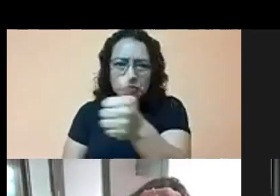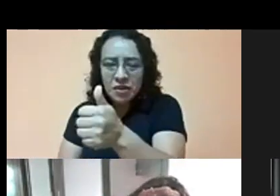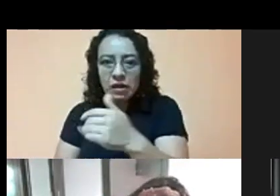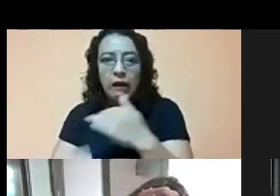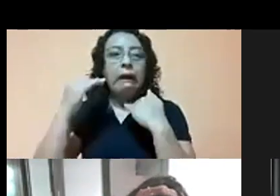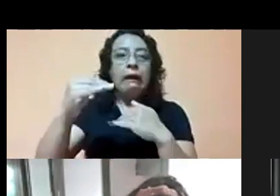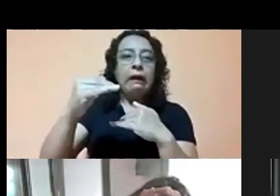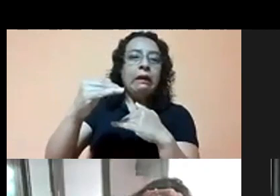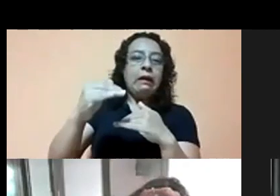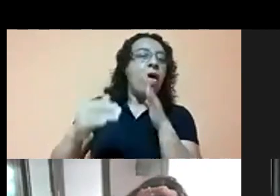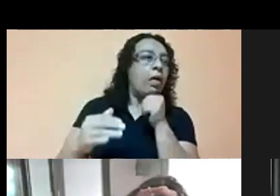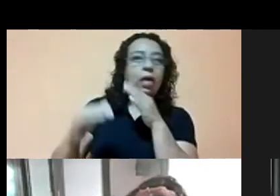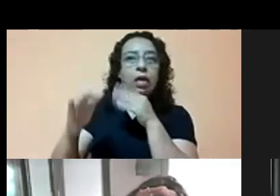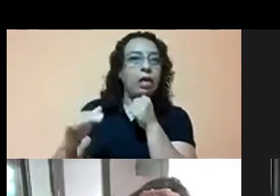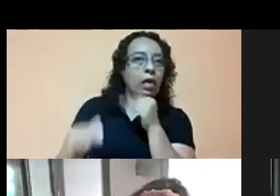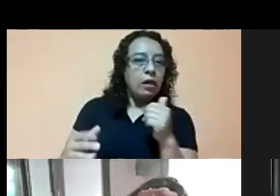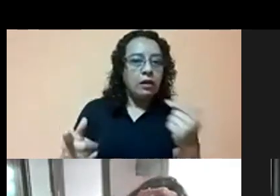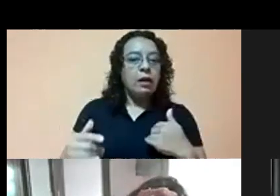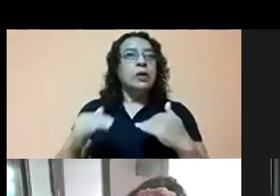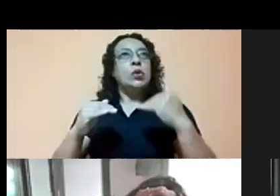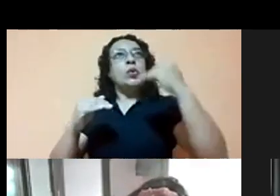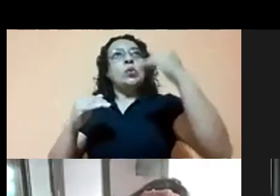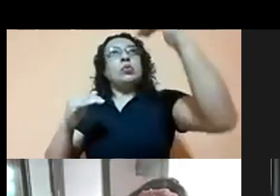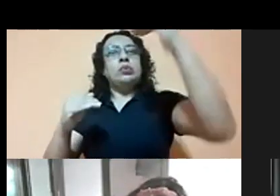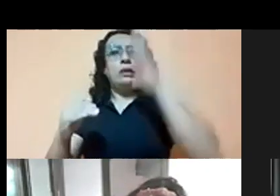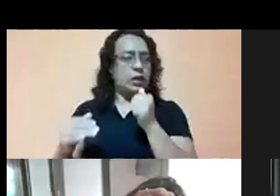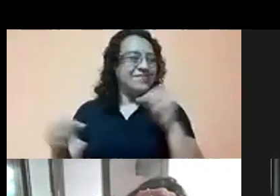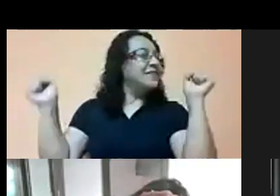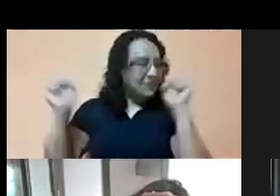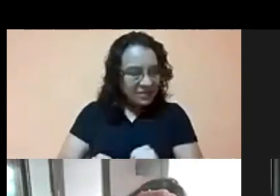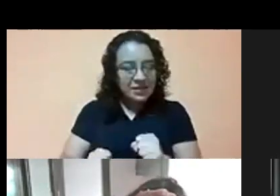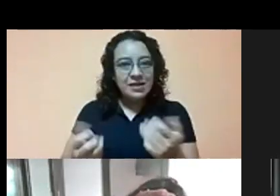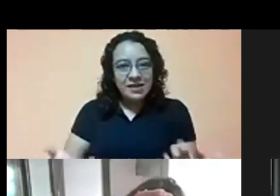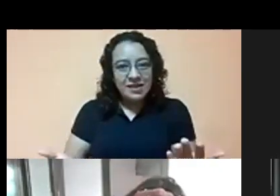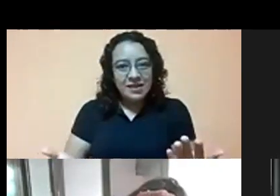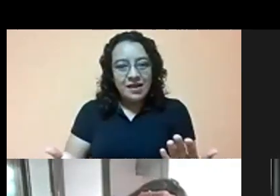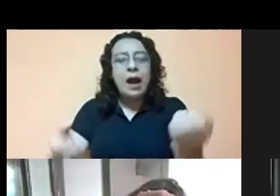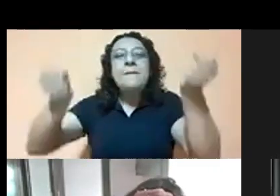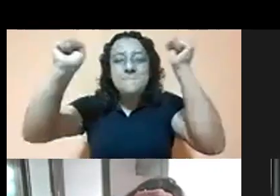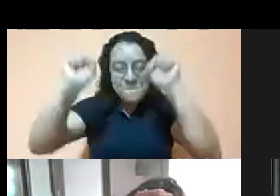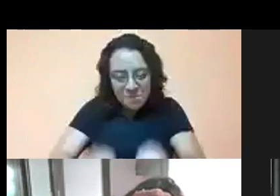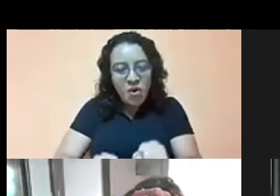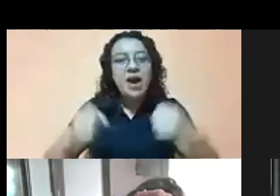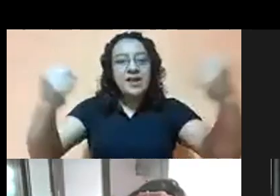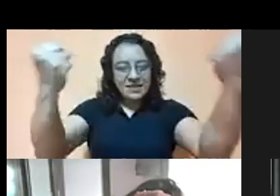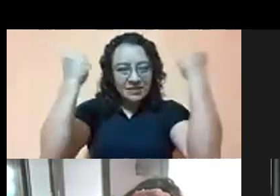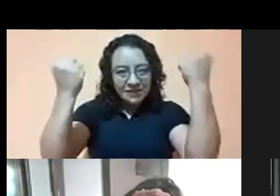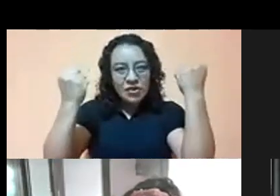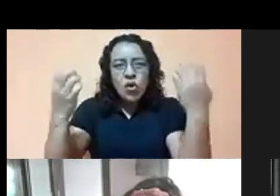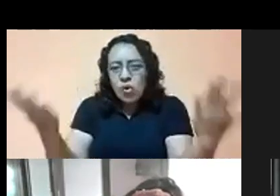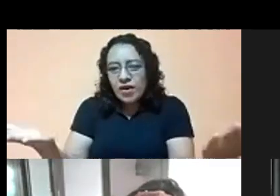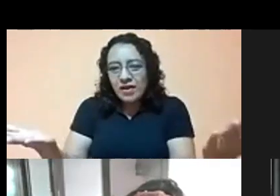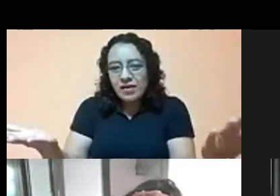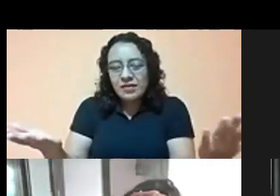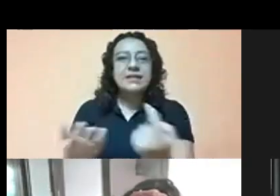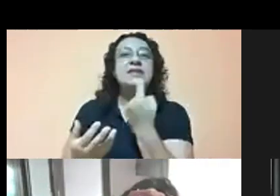limitante para poder crecer de forma personal y profesional. Ustedes lo pueden lograr. Es únicamente